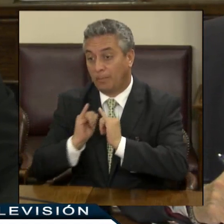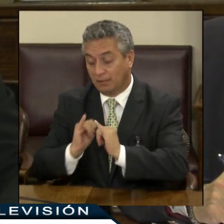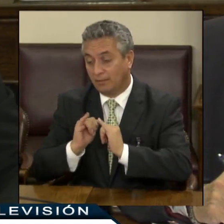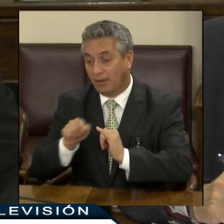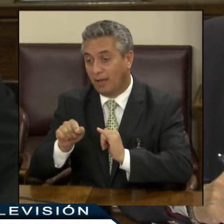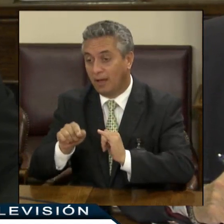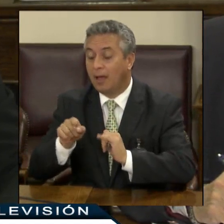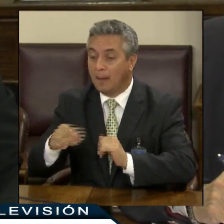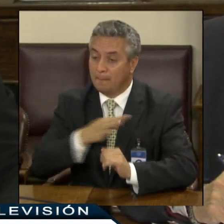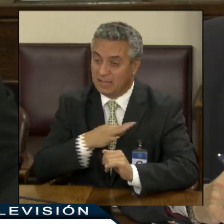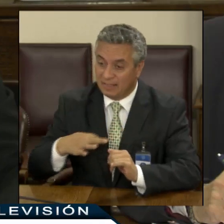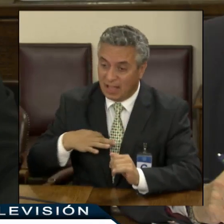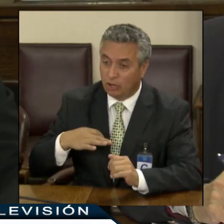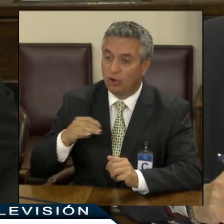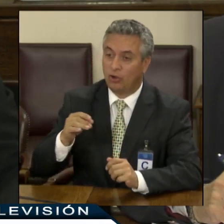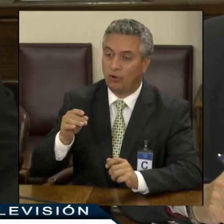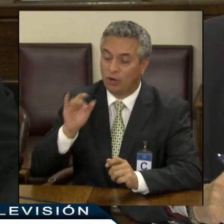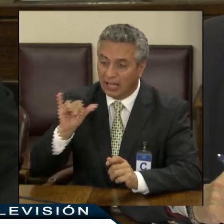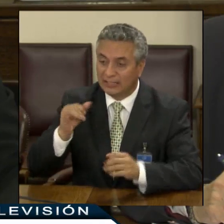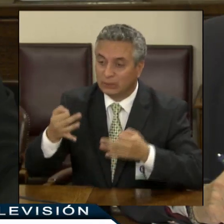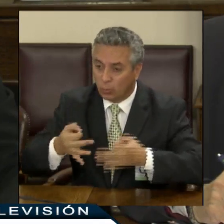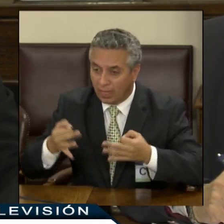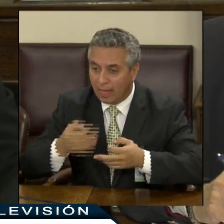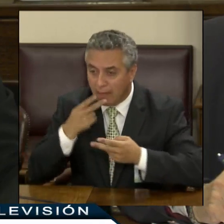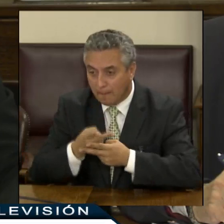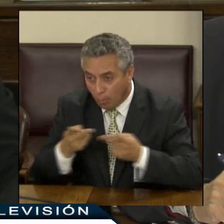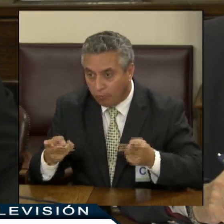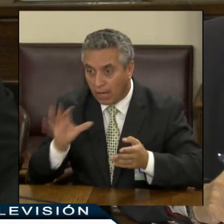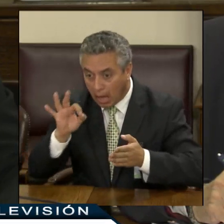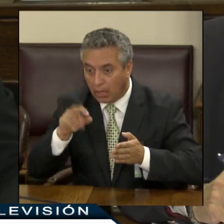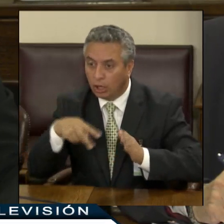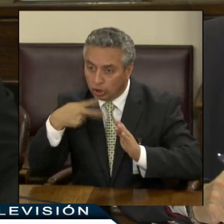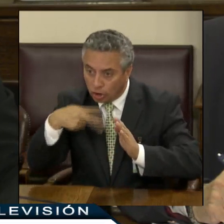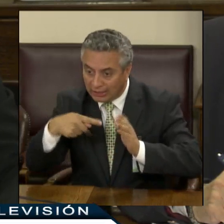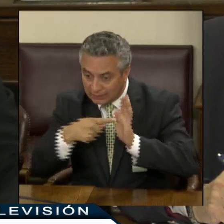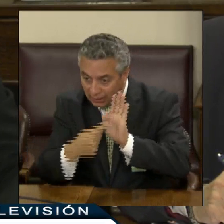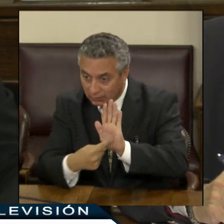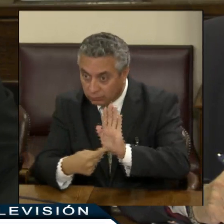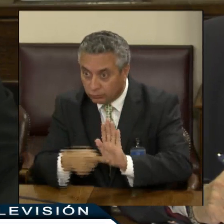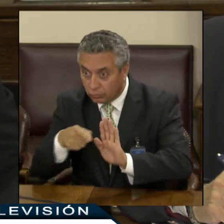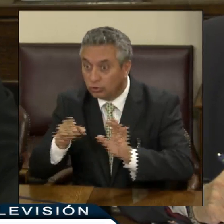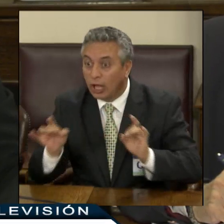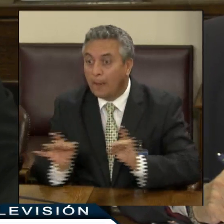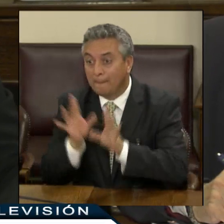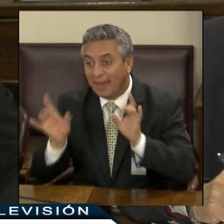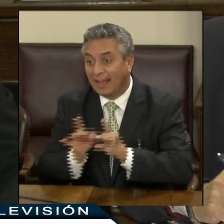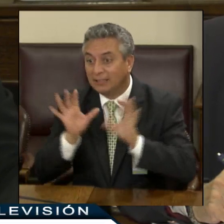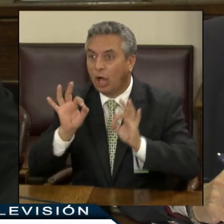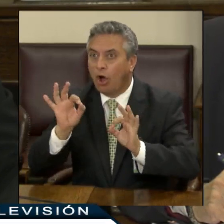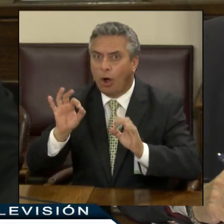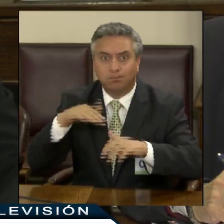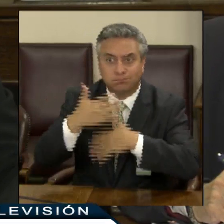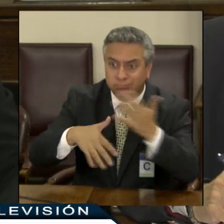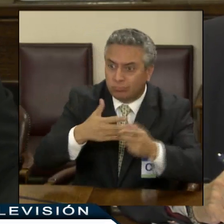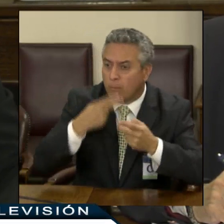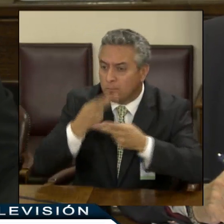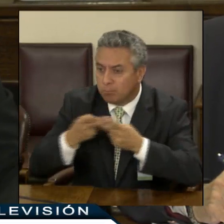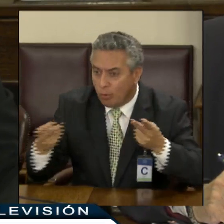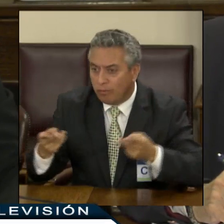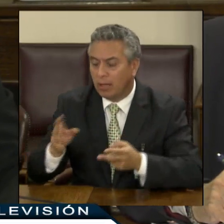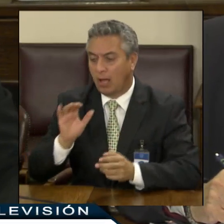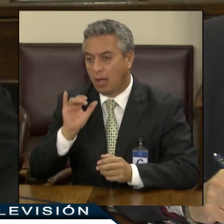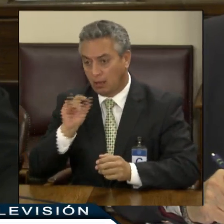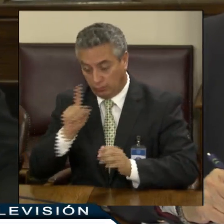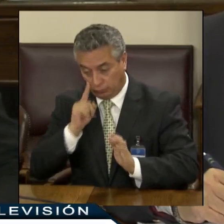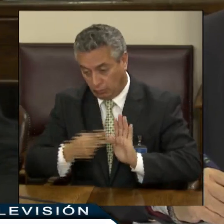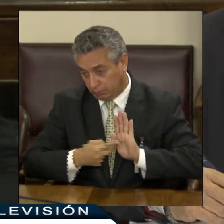de emergencia del Ministerio de interior y seguridad pública y los bloques noticiosos transmitidos por situaciones de emergencia o calamidad pública que se difundan a